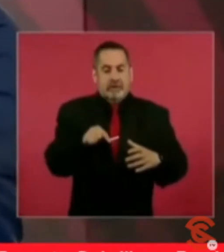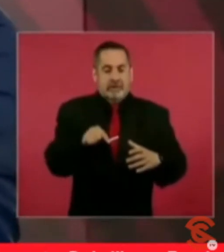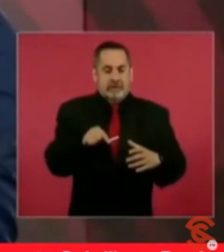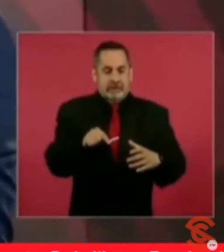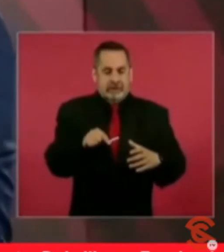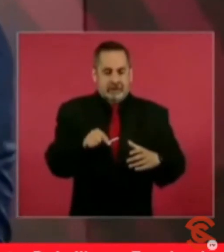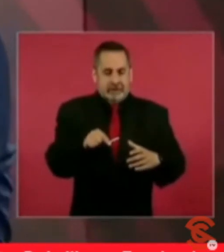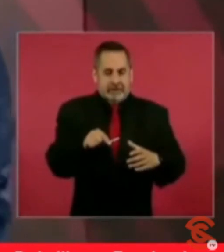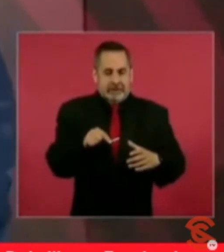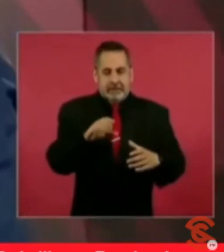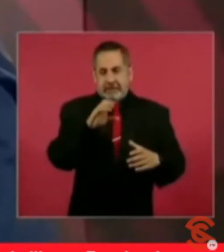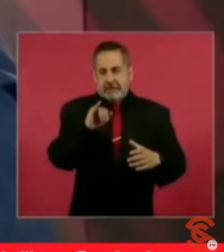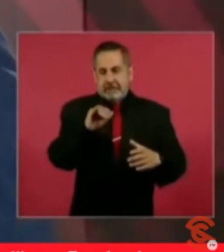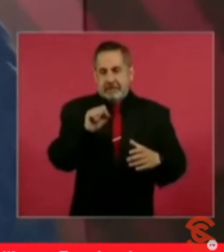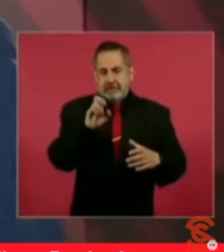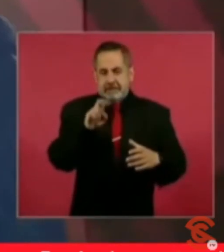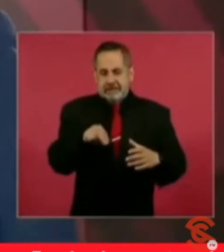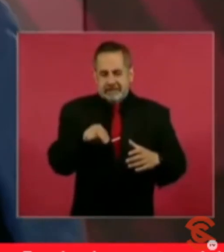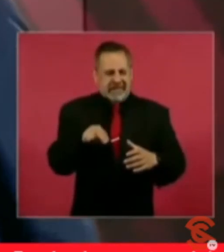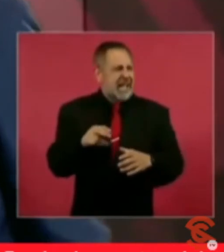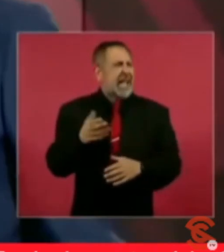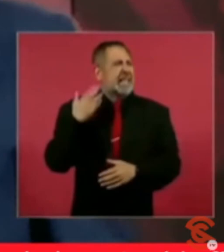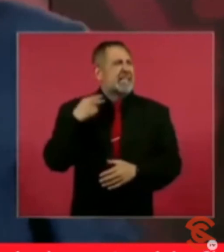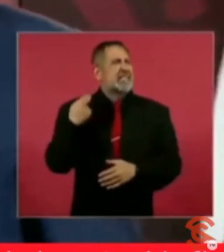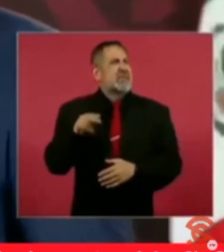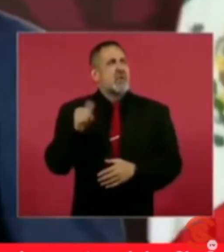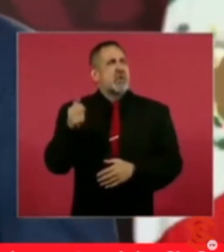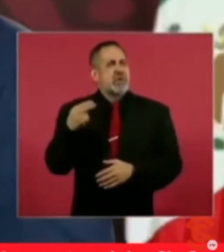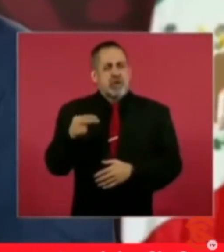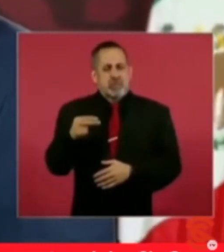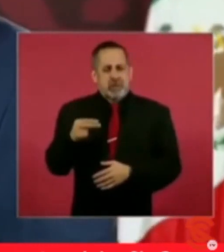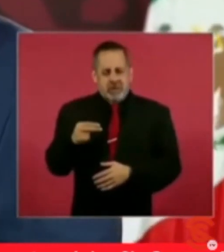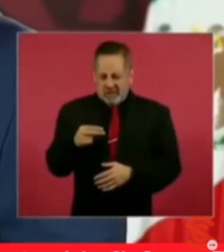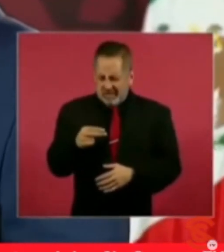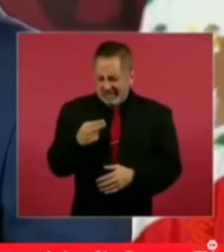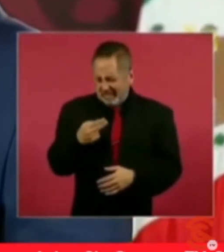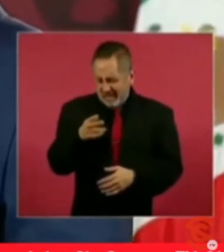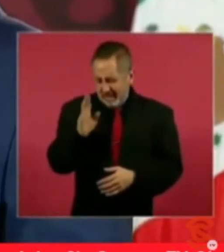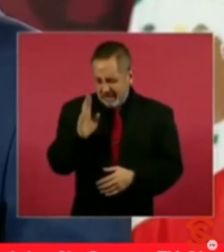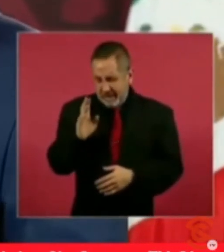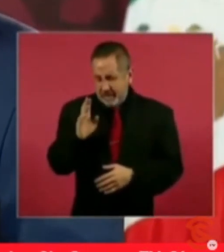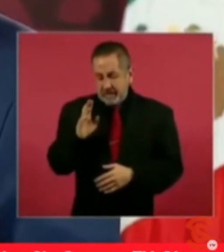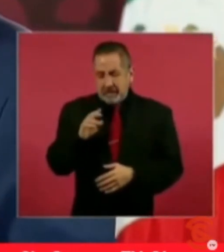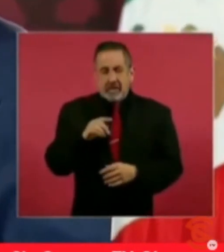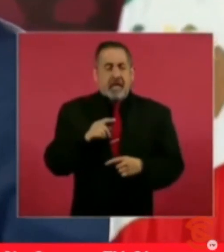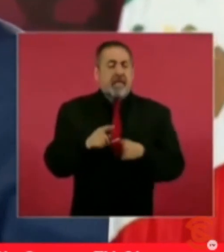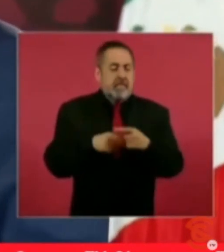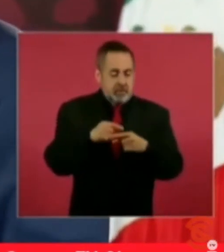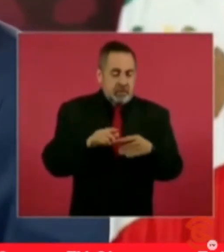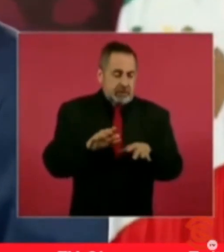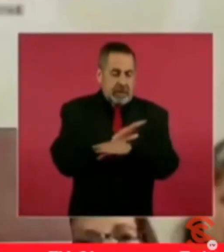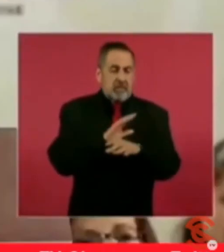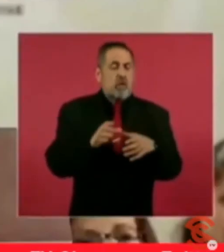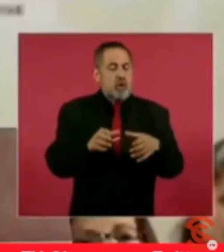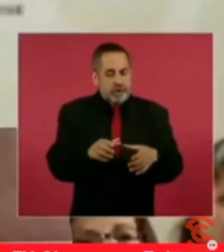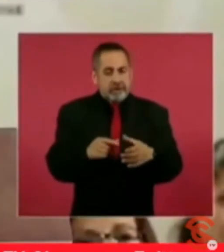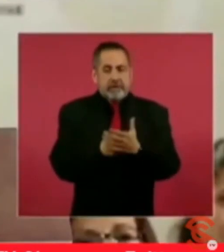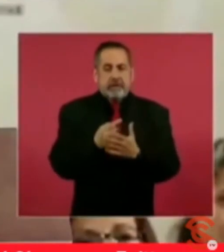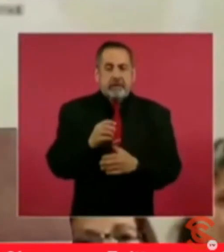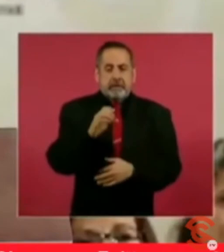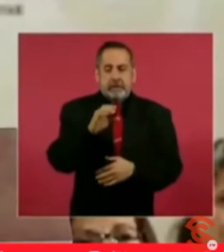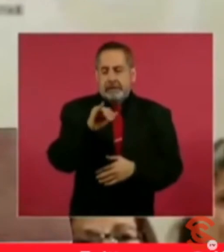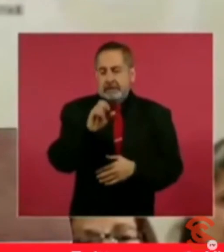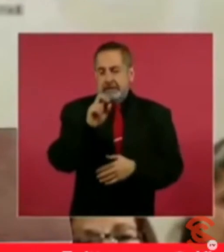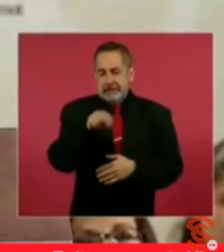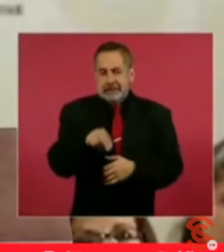el CISEN, antes otro organismo que terminó en el CISEN, un sistema